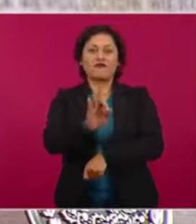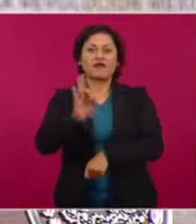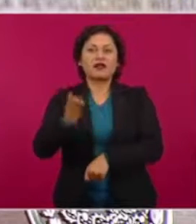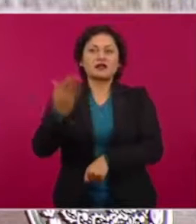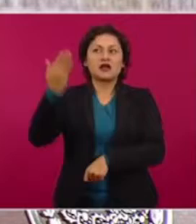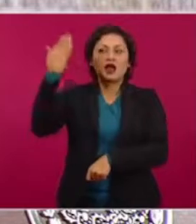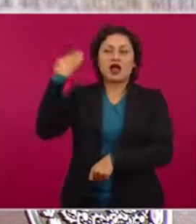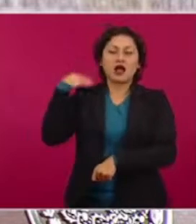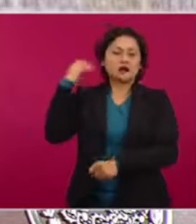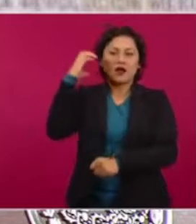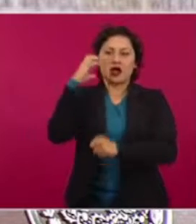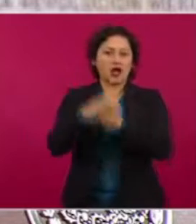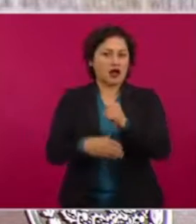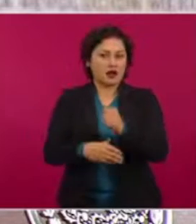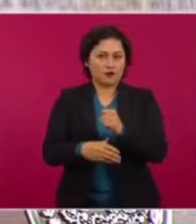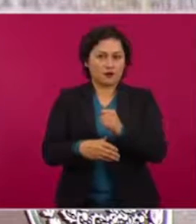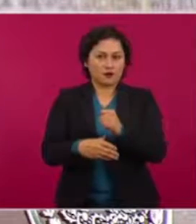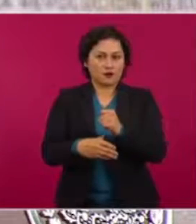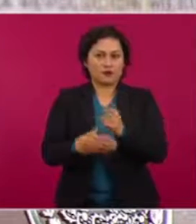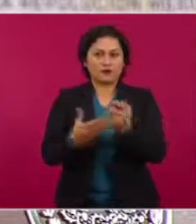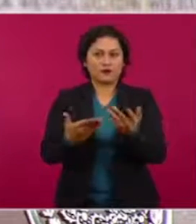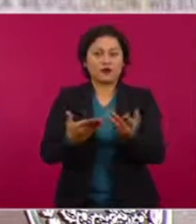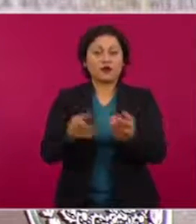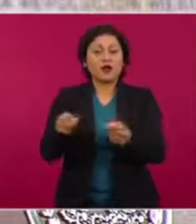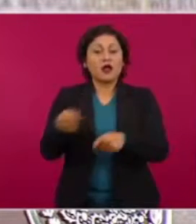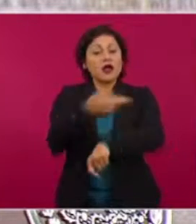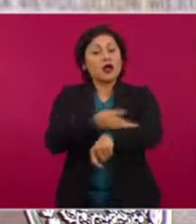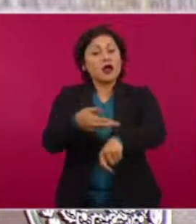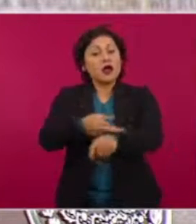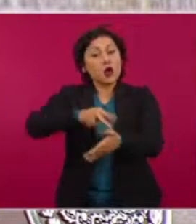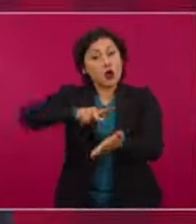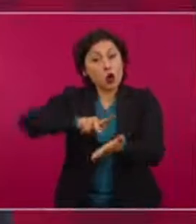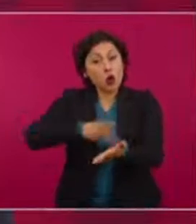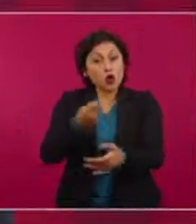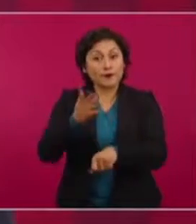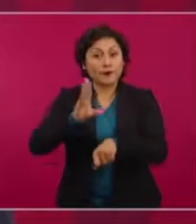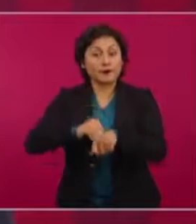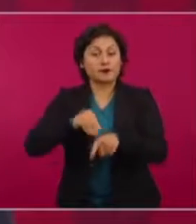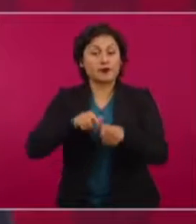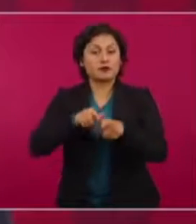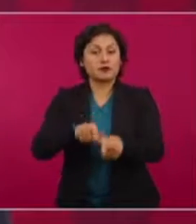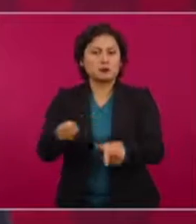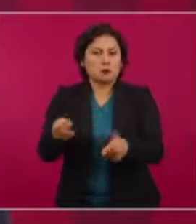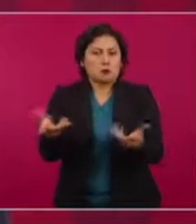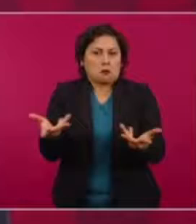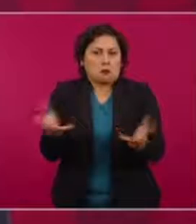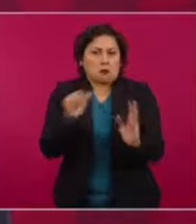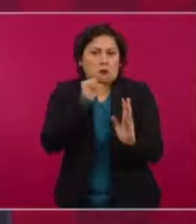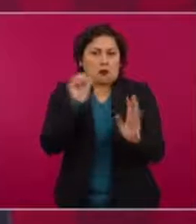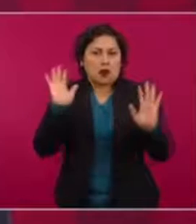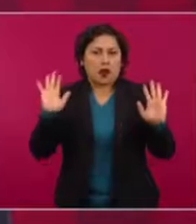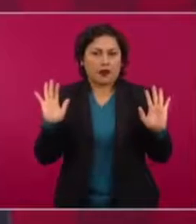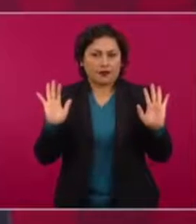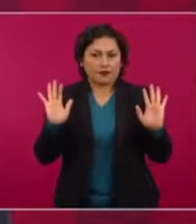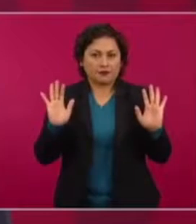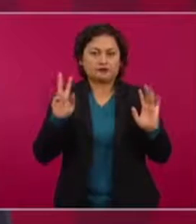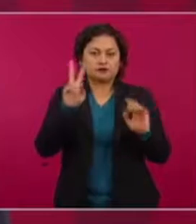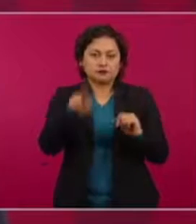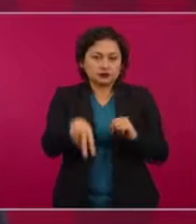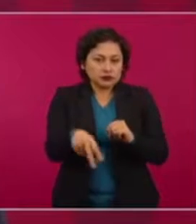y ya no se renovó el permiso. Es de los pocos